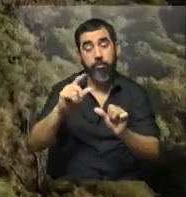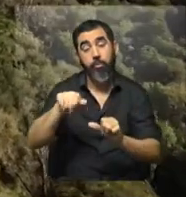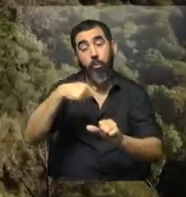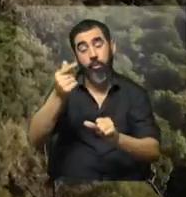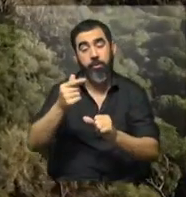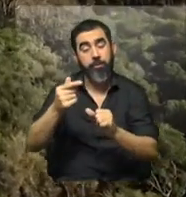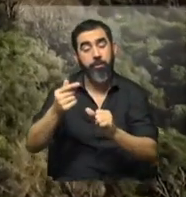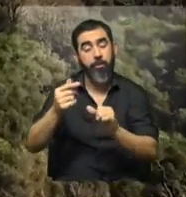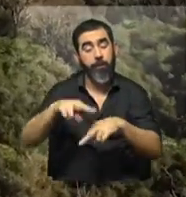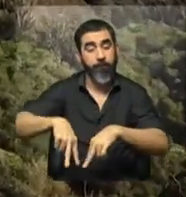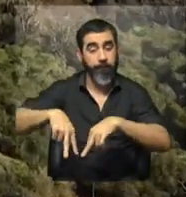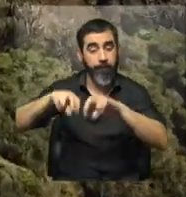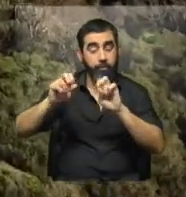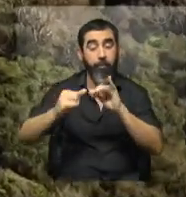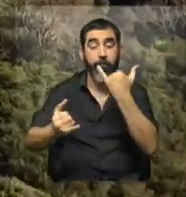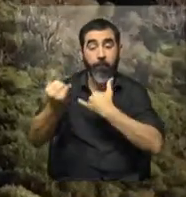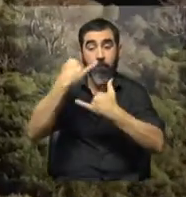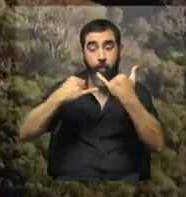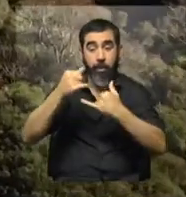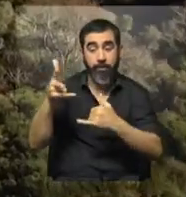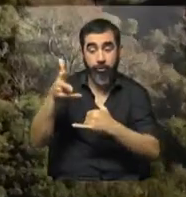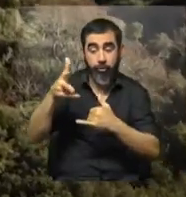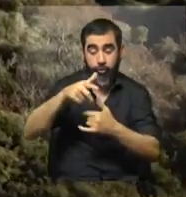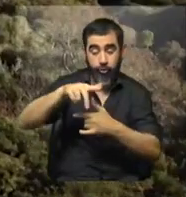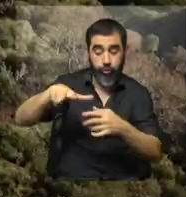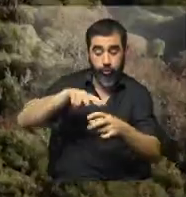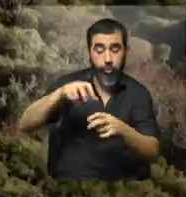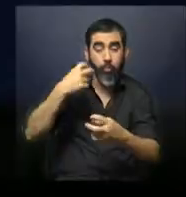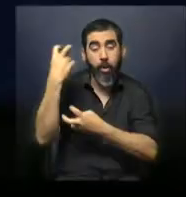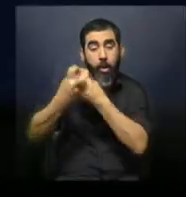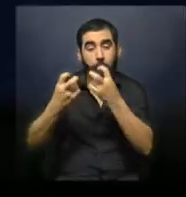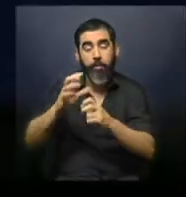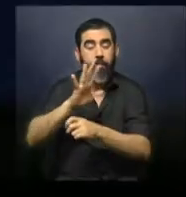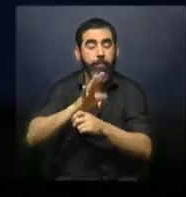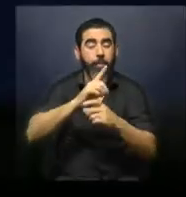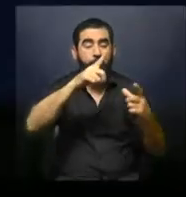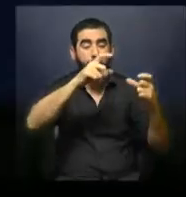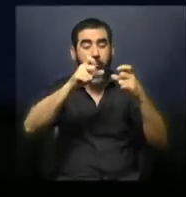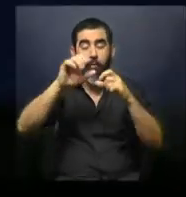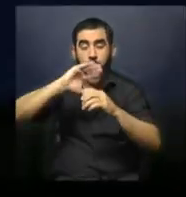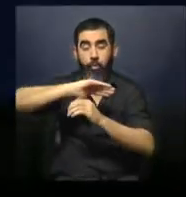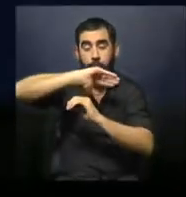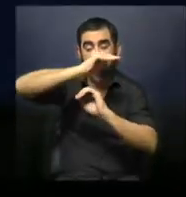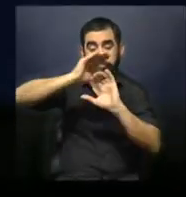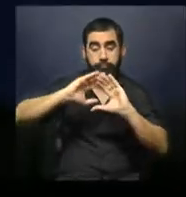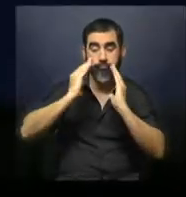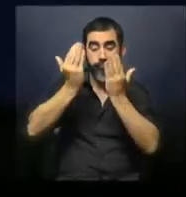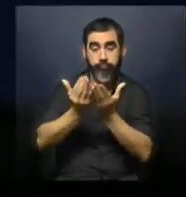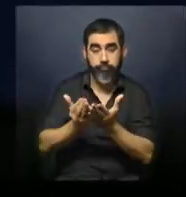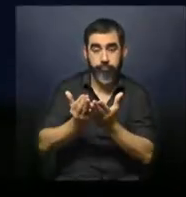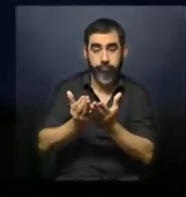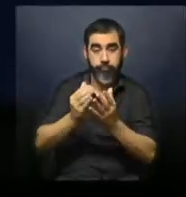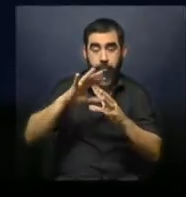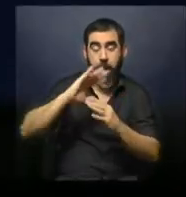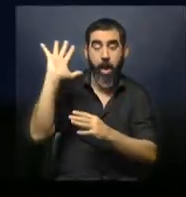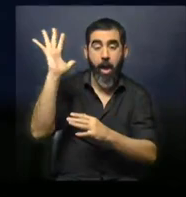otra aproximación, que es usando información satelital para tratar de como fotografiar desde el espacio, digamos, el dosel, la copa de